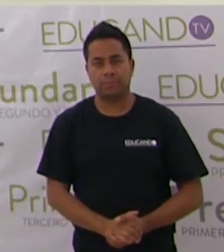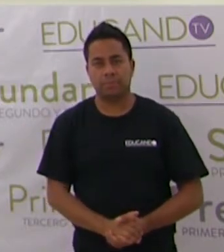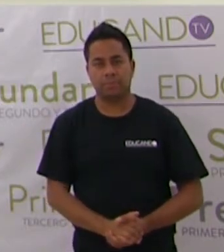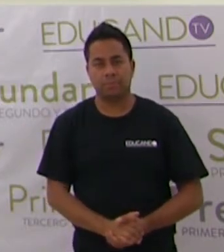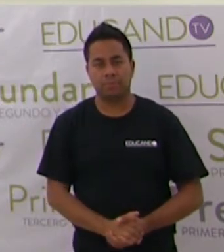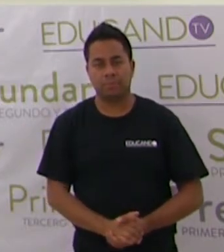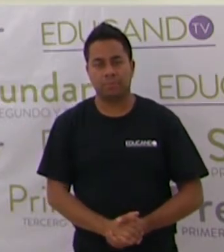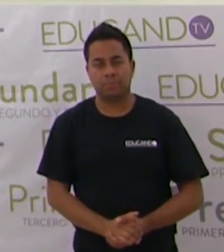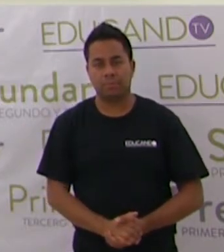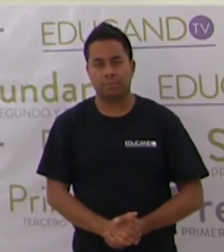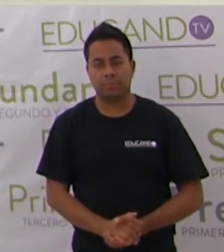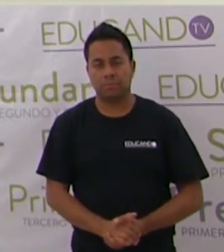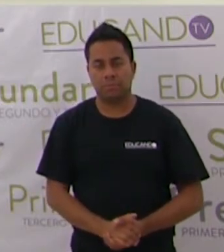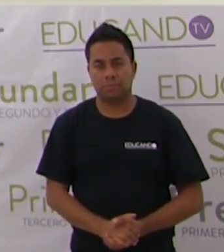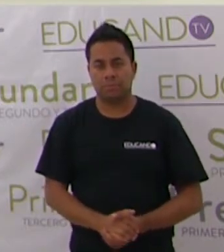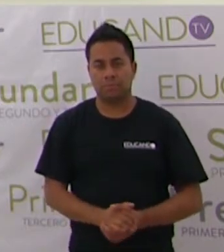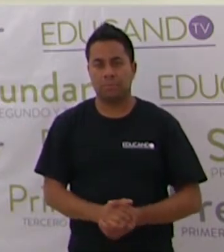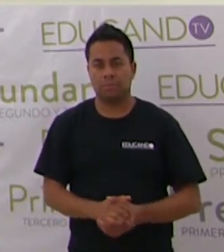Aunque sean